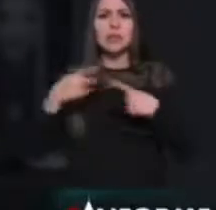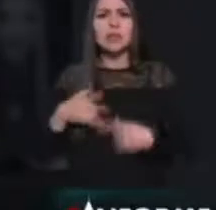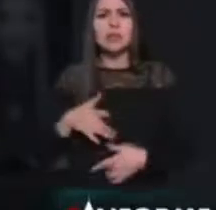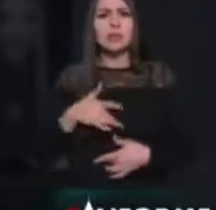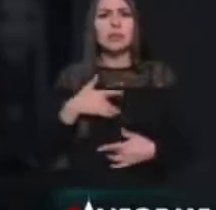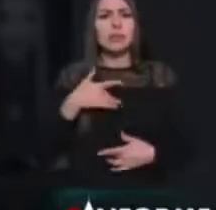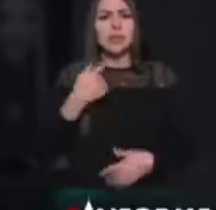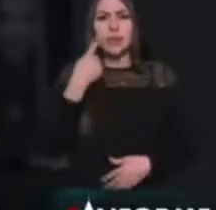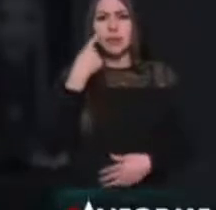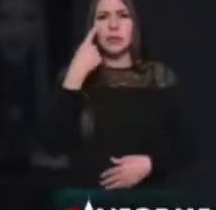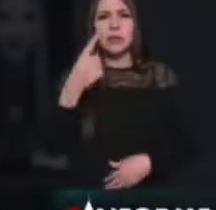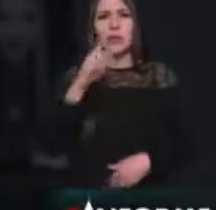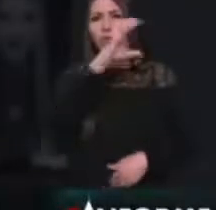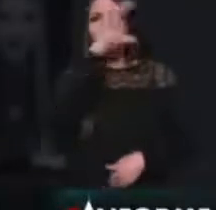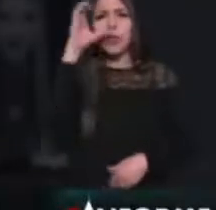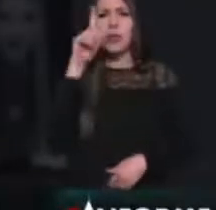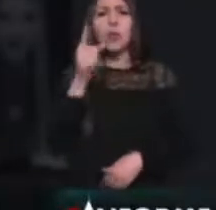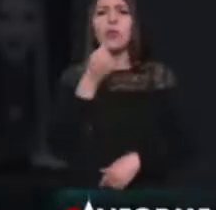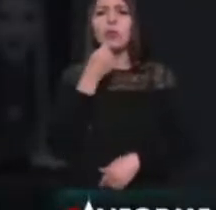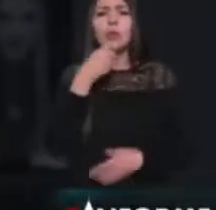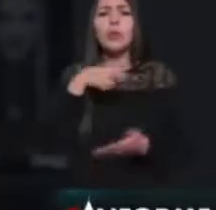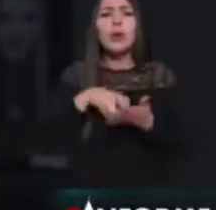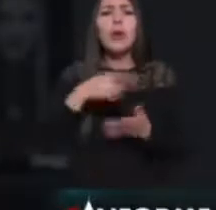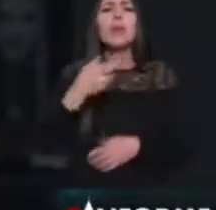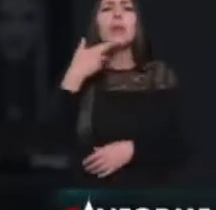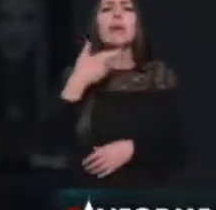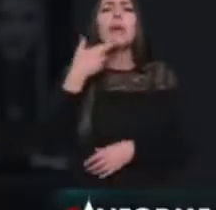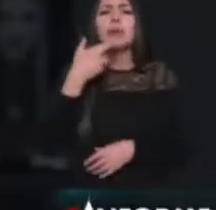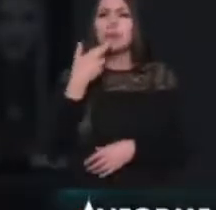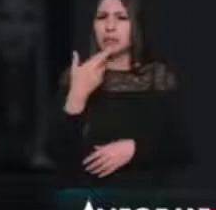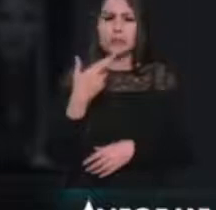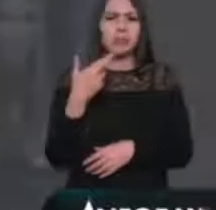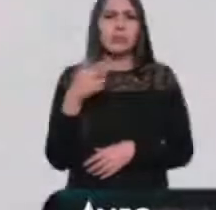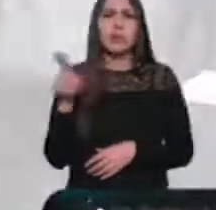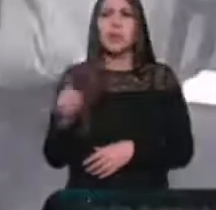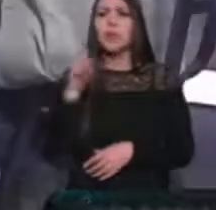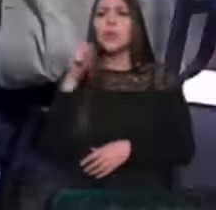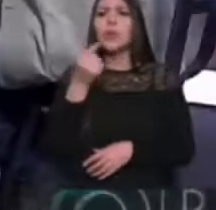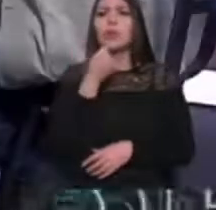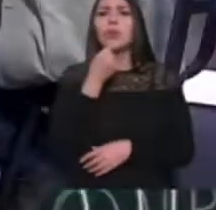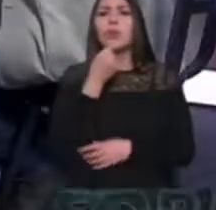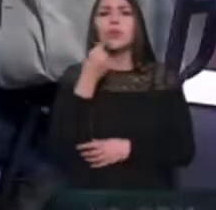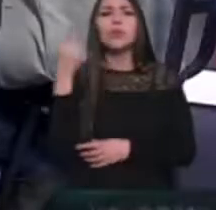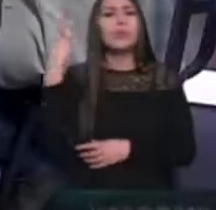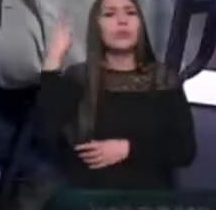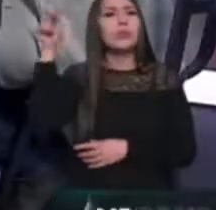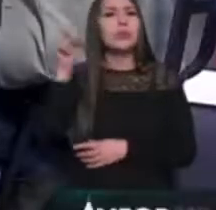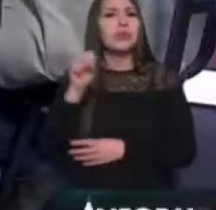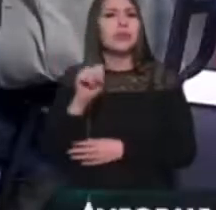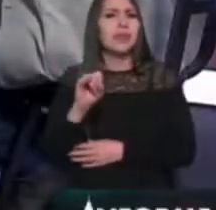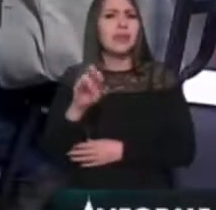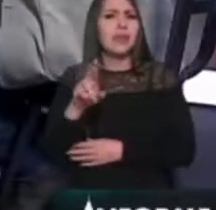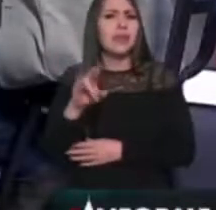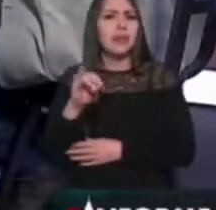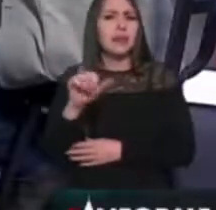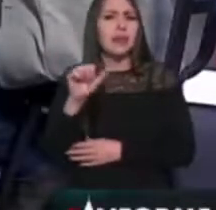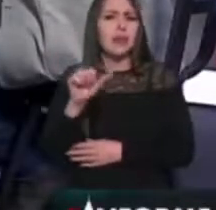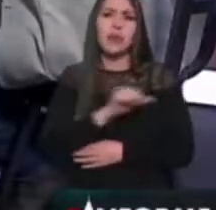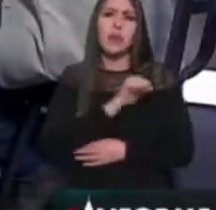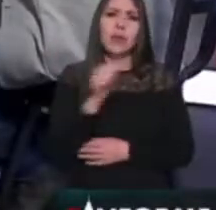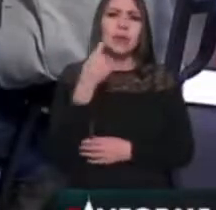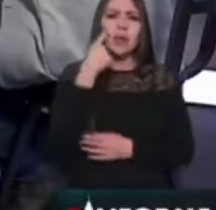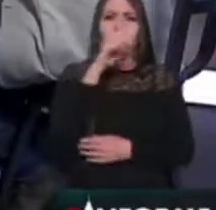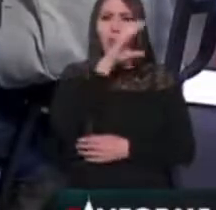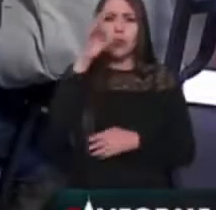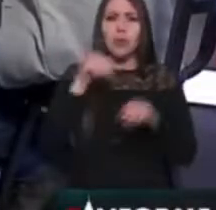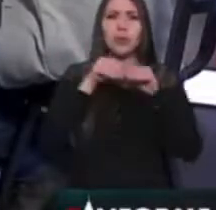fotografías de un niño rezando que en realidad corresponden a un niño sirio. Hemos visto fotografías de una niña que también